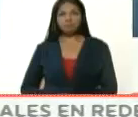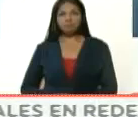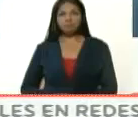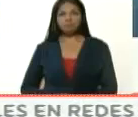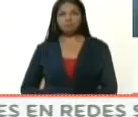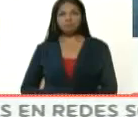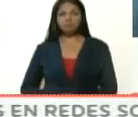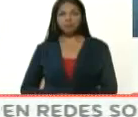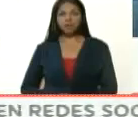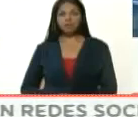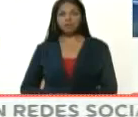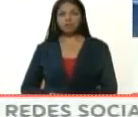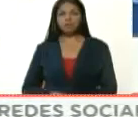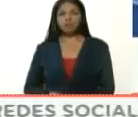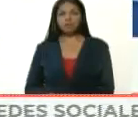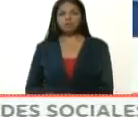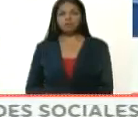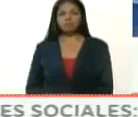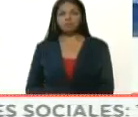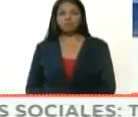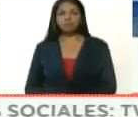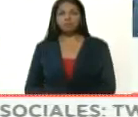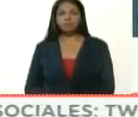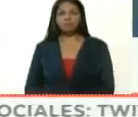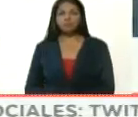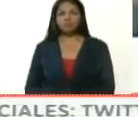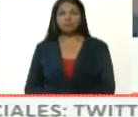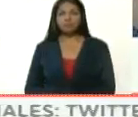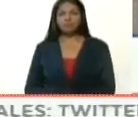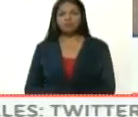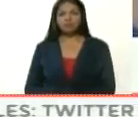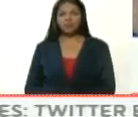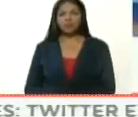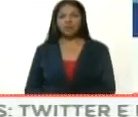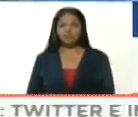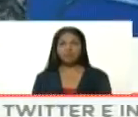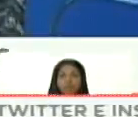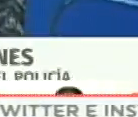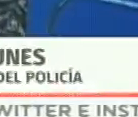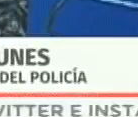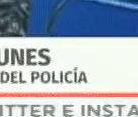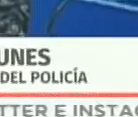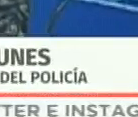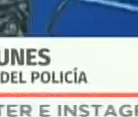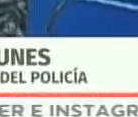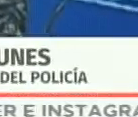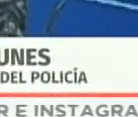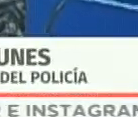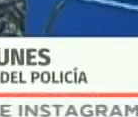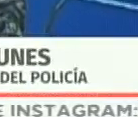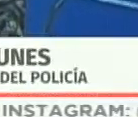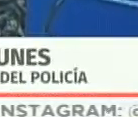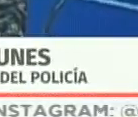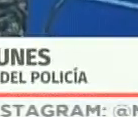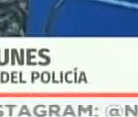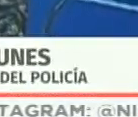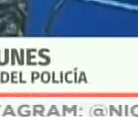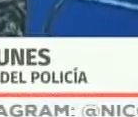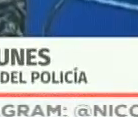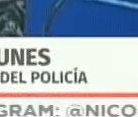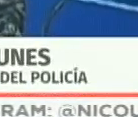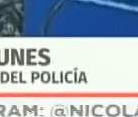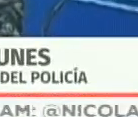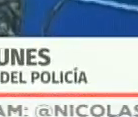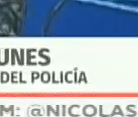Buenas tardes, mi comandante jefe, con su permiso. Bueno, hoy la Policía Nacional Bolivariana se viste de gala, primeramente por el ascenso